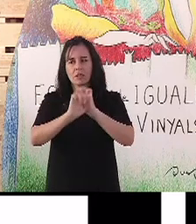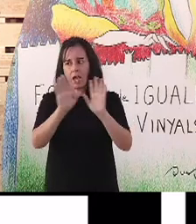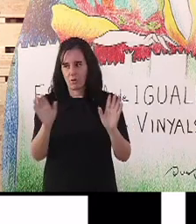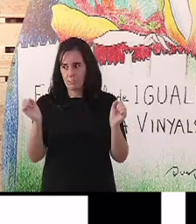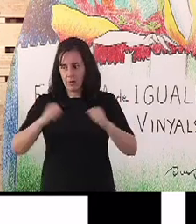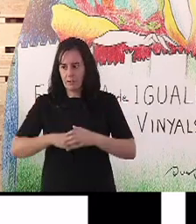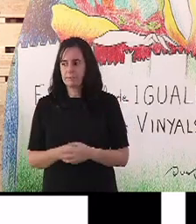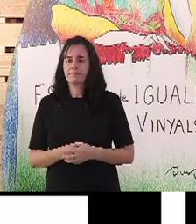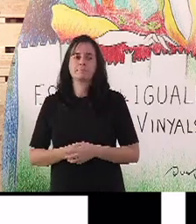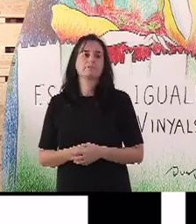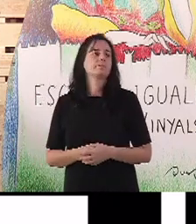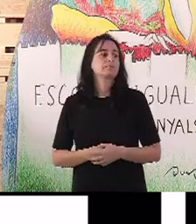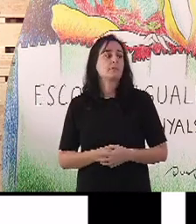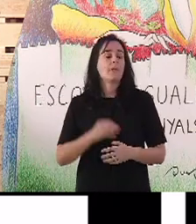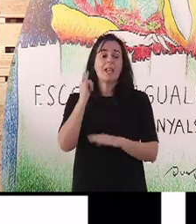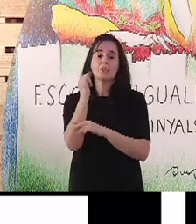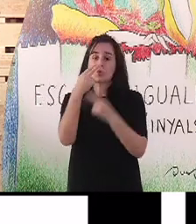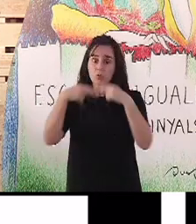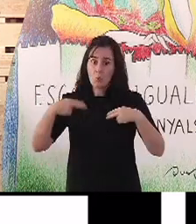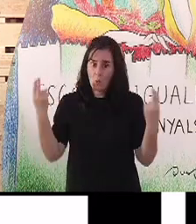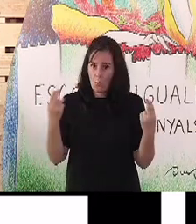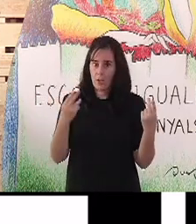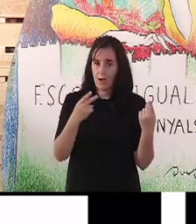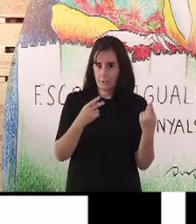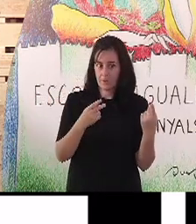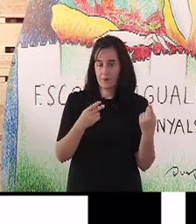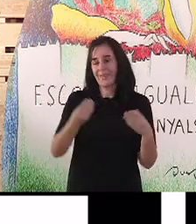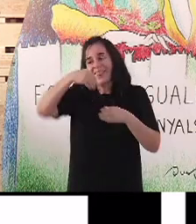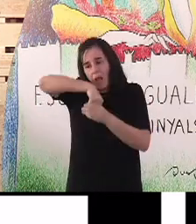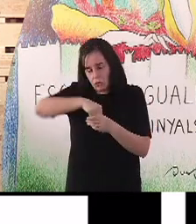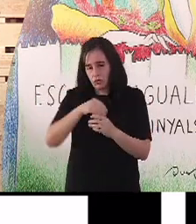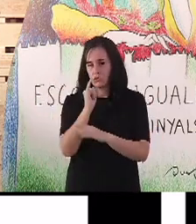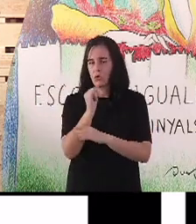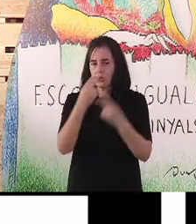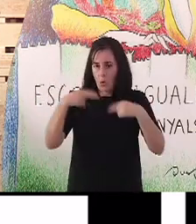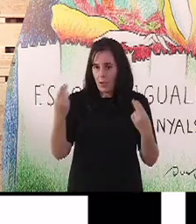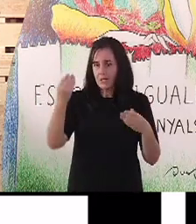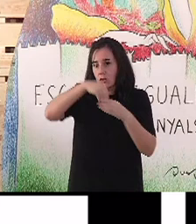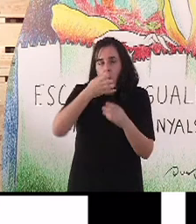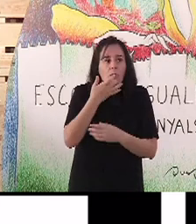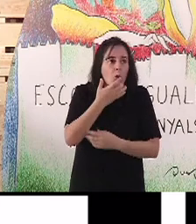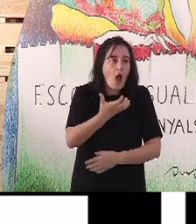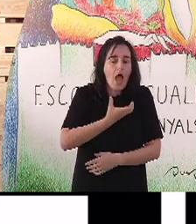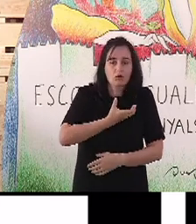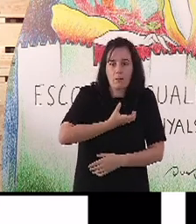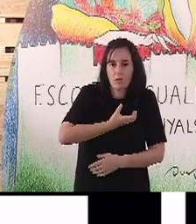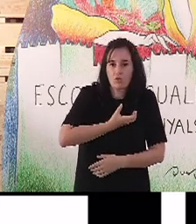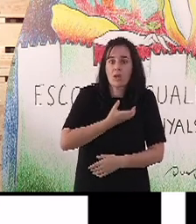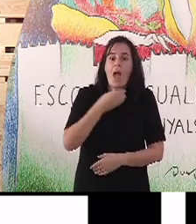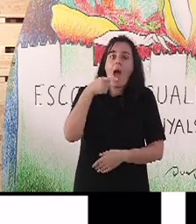é as institucións públicas, nas institucións públicas como poden ser os ayuntamientos, por exemplo, se